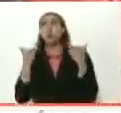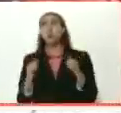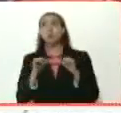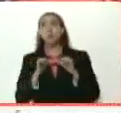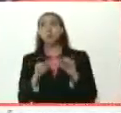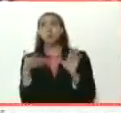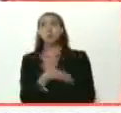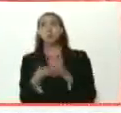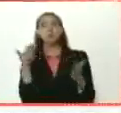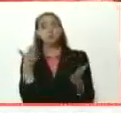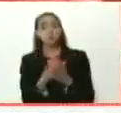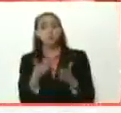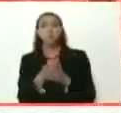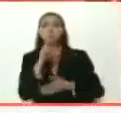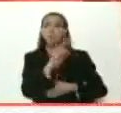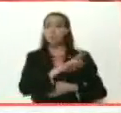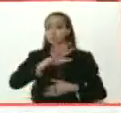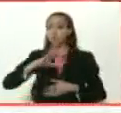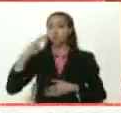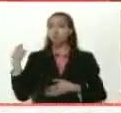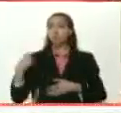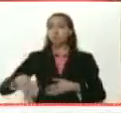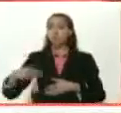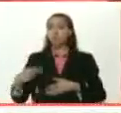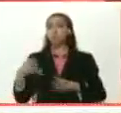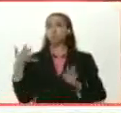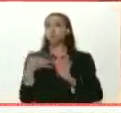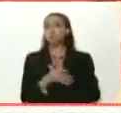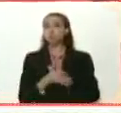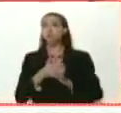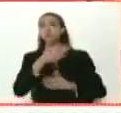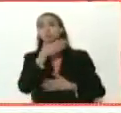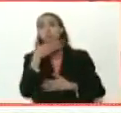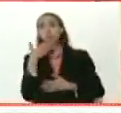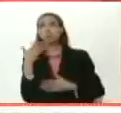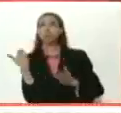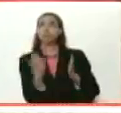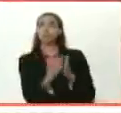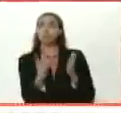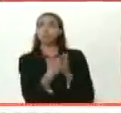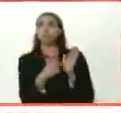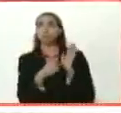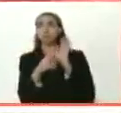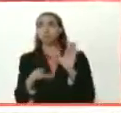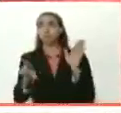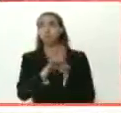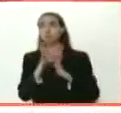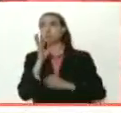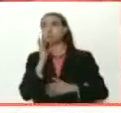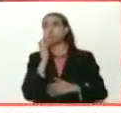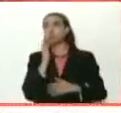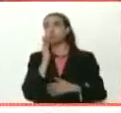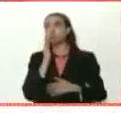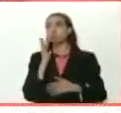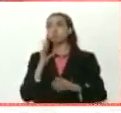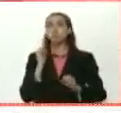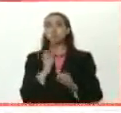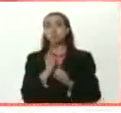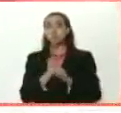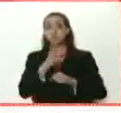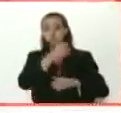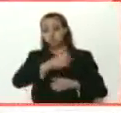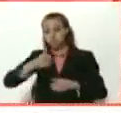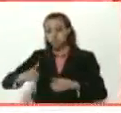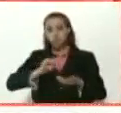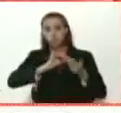mismas peticiones del 25 de noviembre sobre enriquecer la propuesta de la ley. Por ejemplo, todo el tema del rol de las defensoras